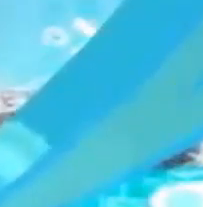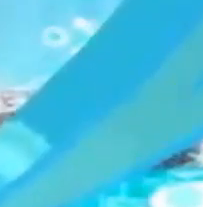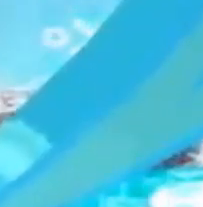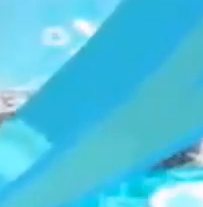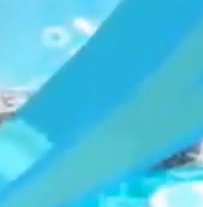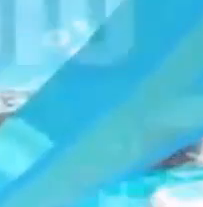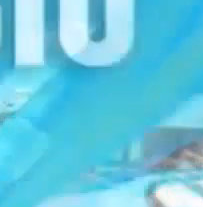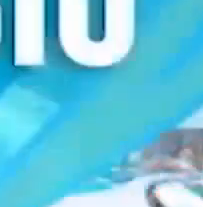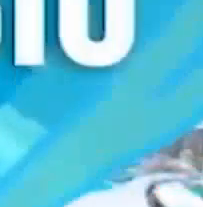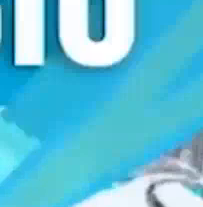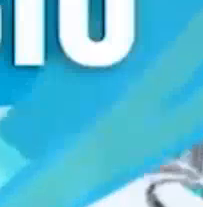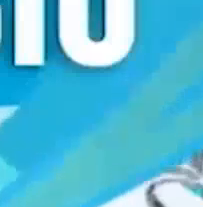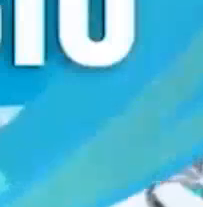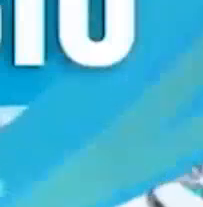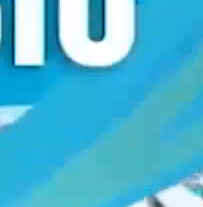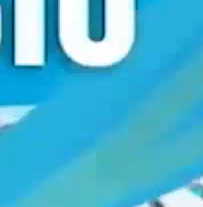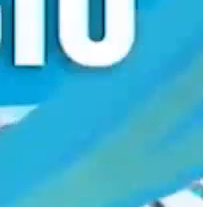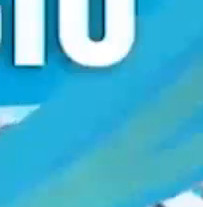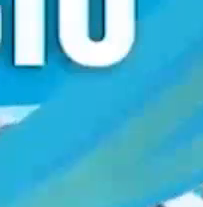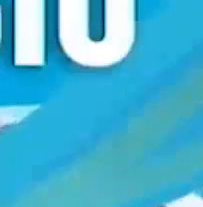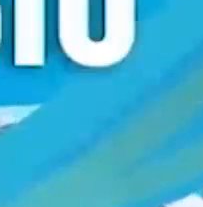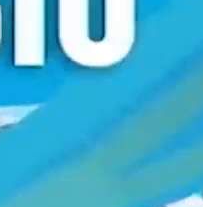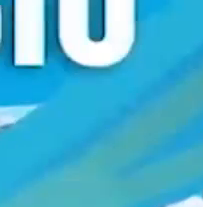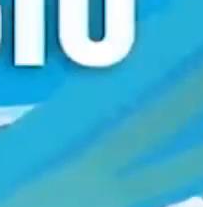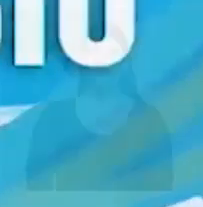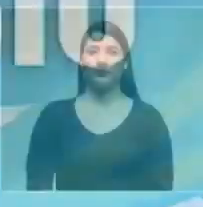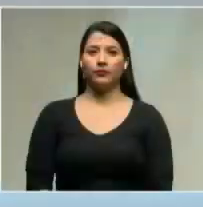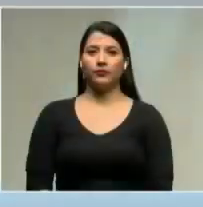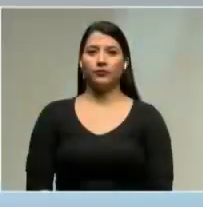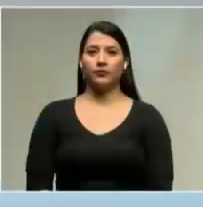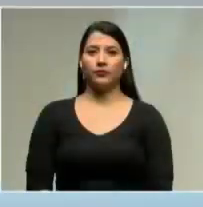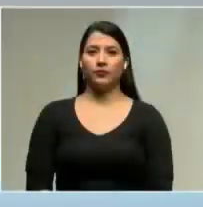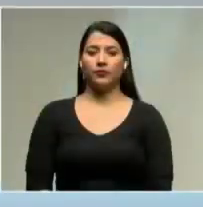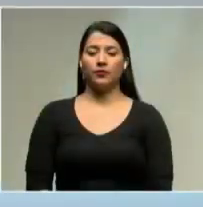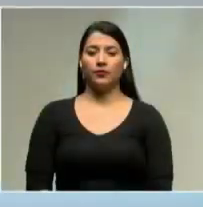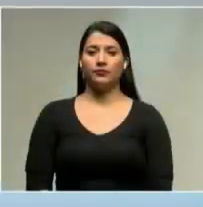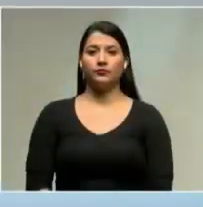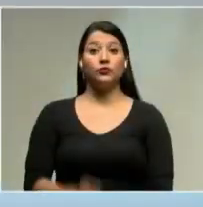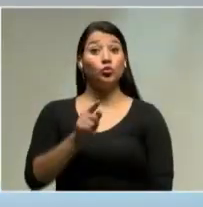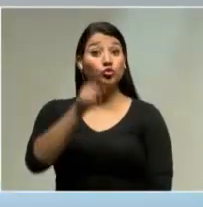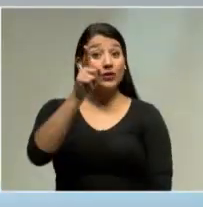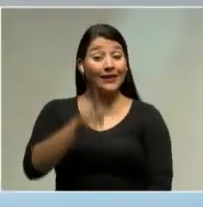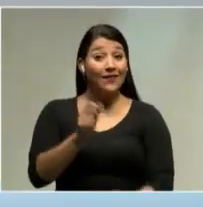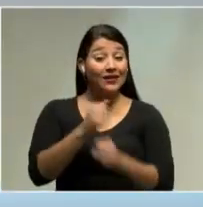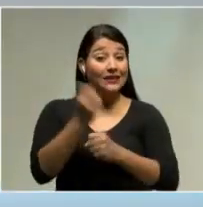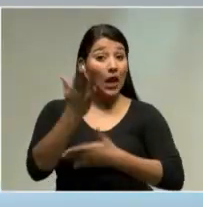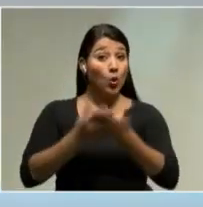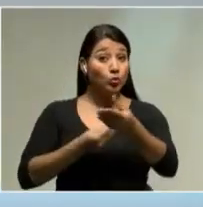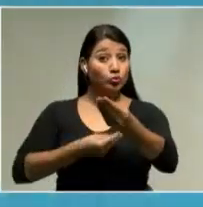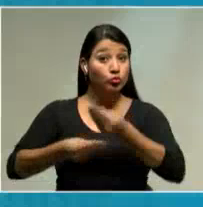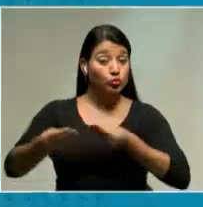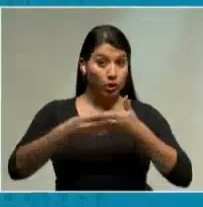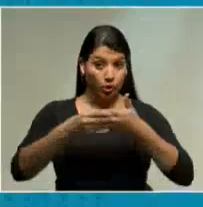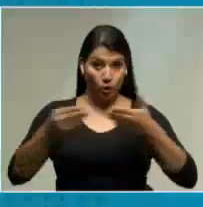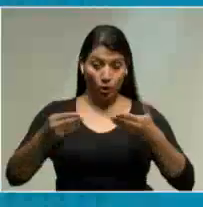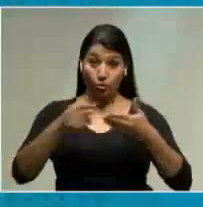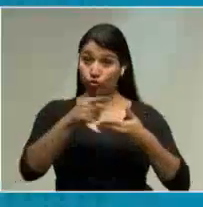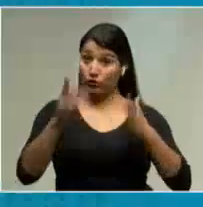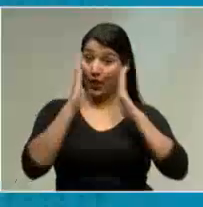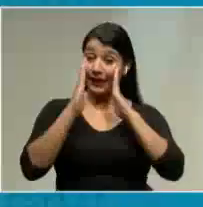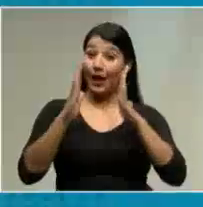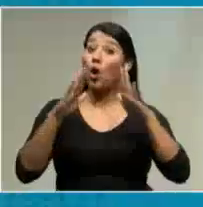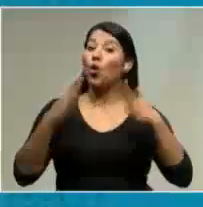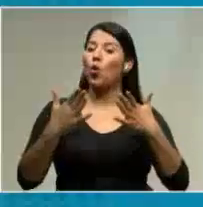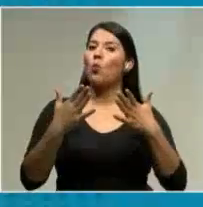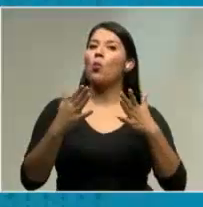Banco de Costa Rica te trae el tipo de cambio. Tiene que realizar alguna transacción en dólares. Tome nota de cómo